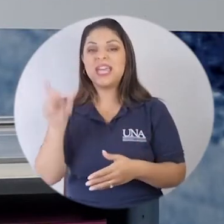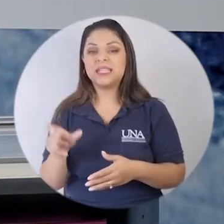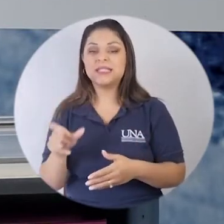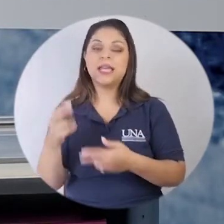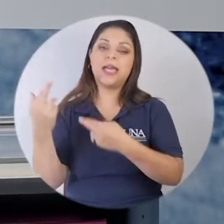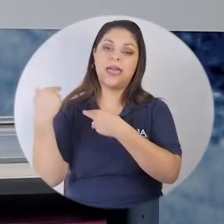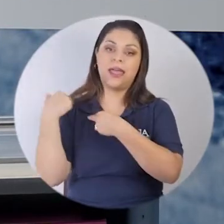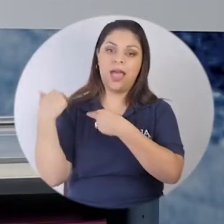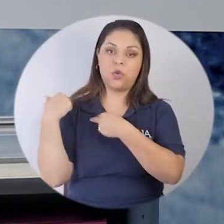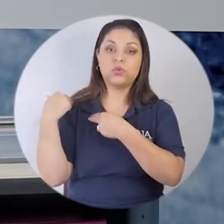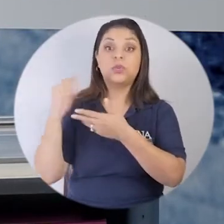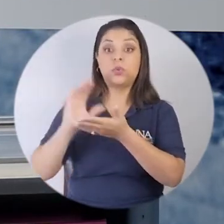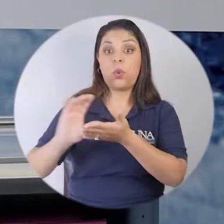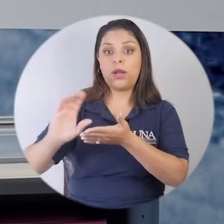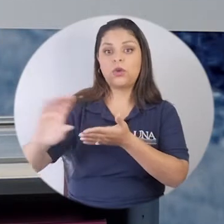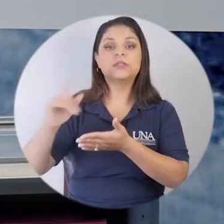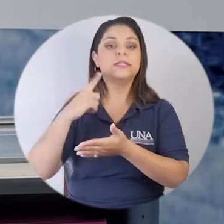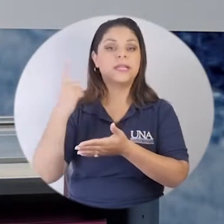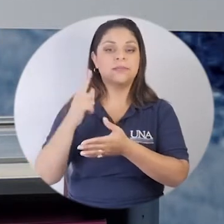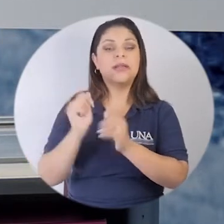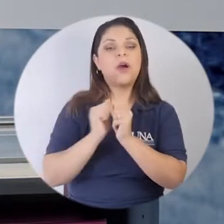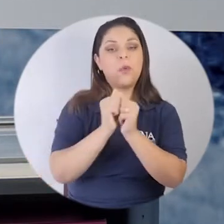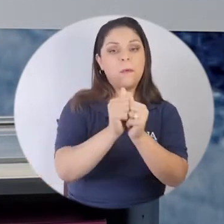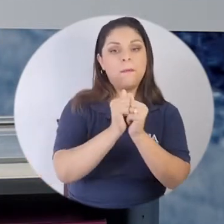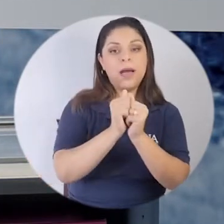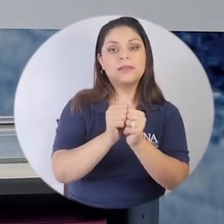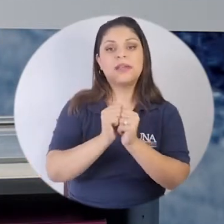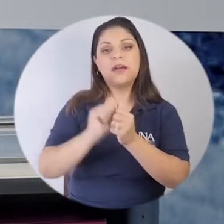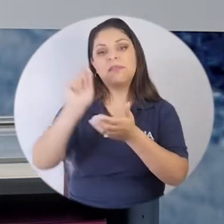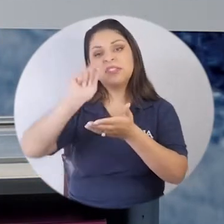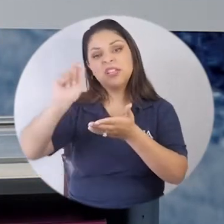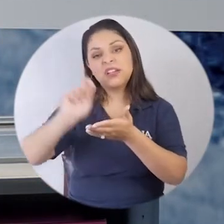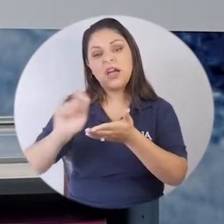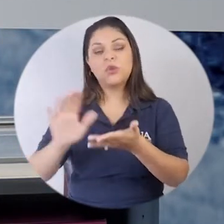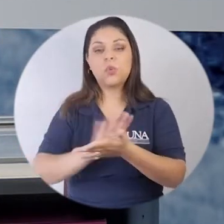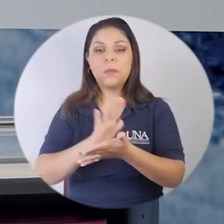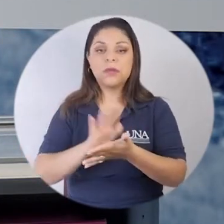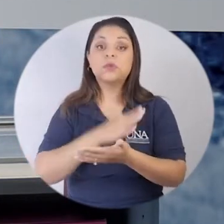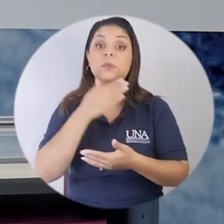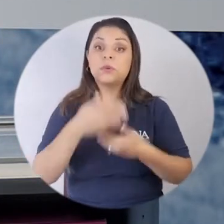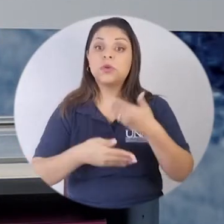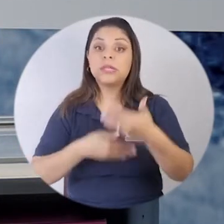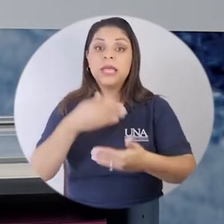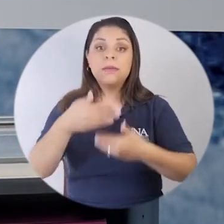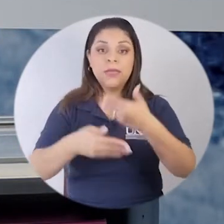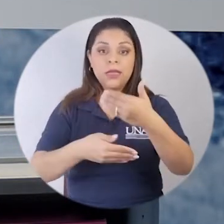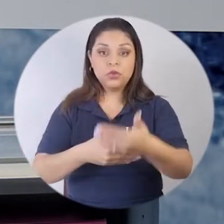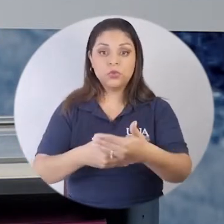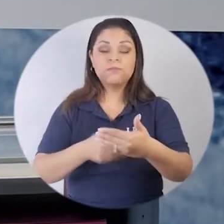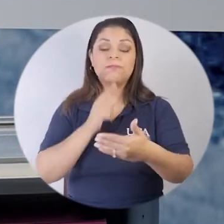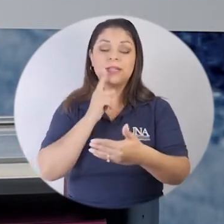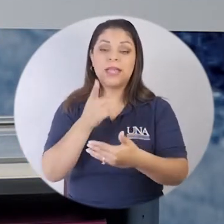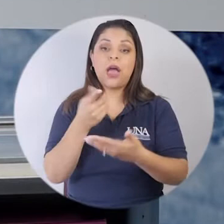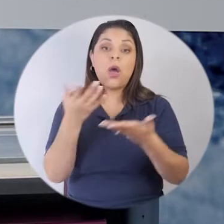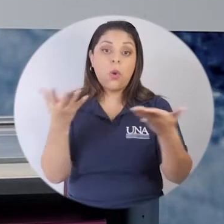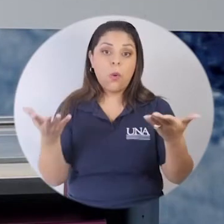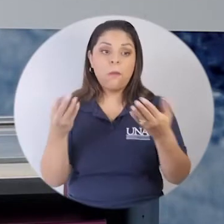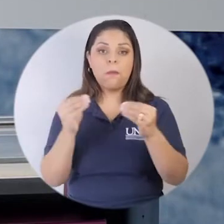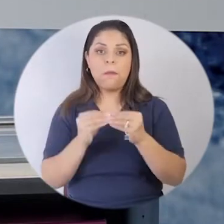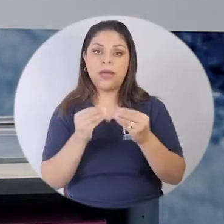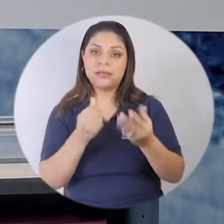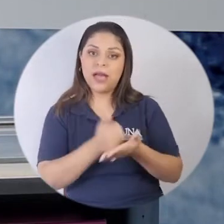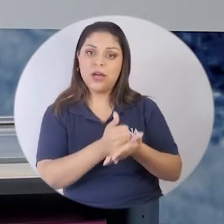son los encargados de los colegios, ¿verdad?, que los acompañan en el llenado de los documentos y en todos los procedimientos, ¿verdad?, la forma